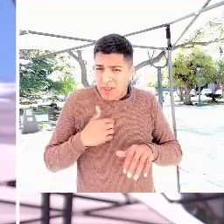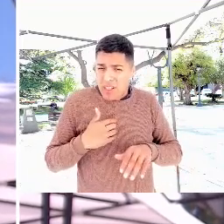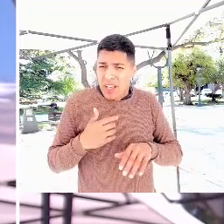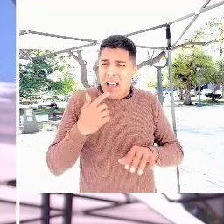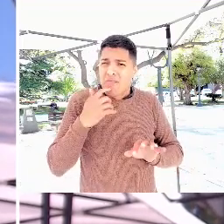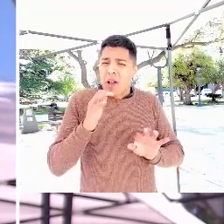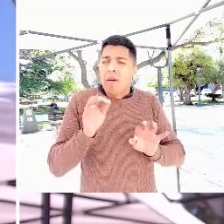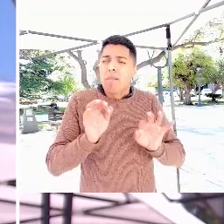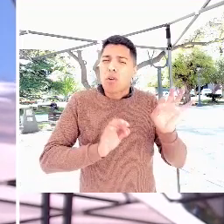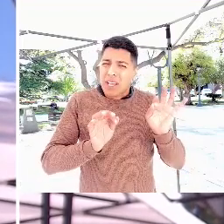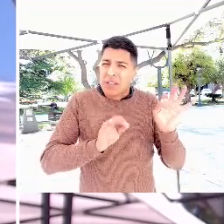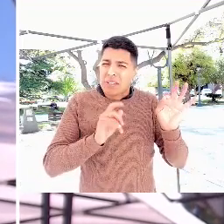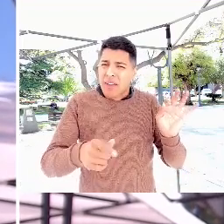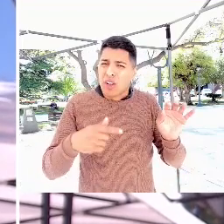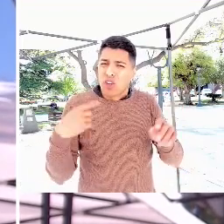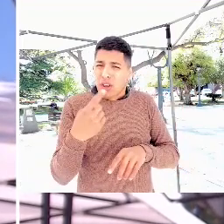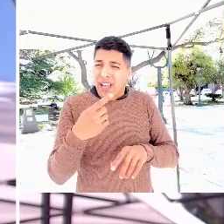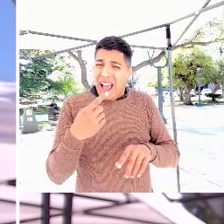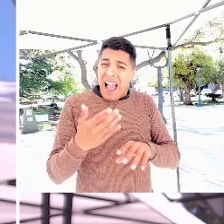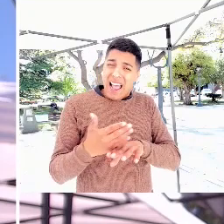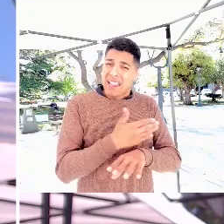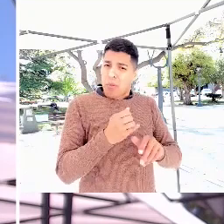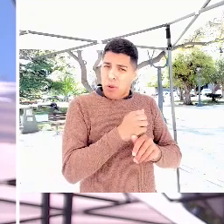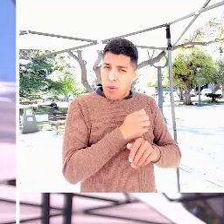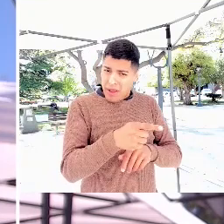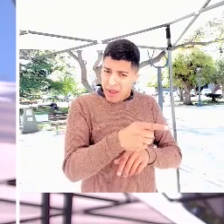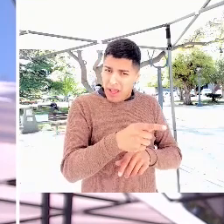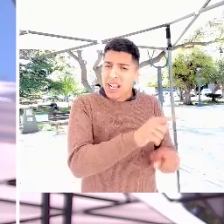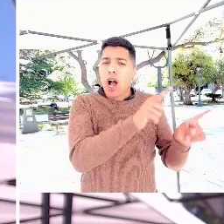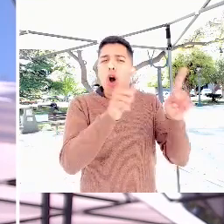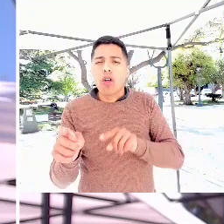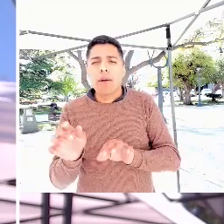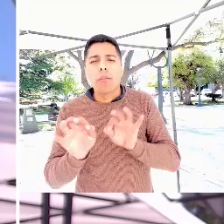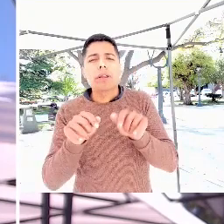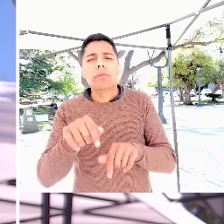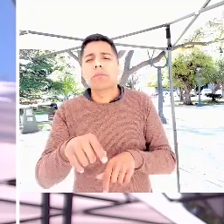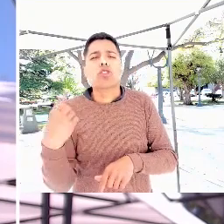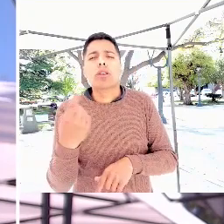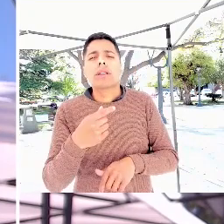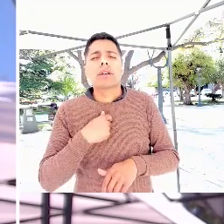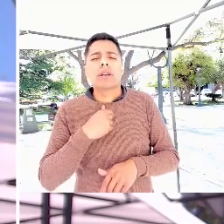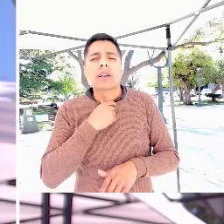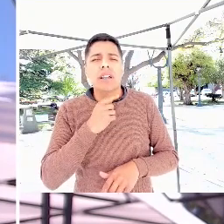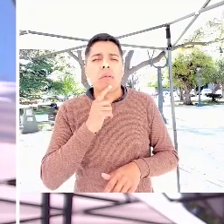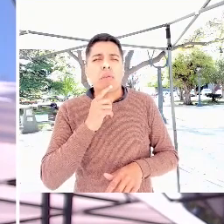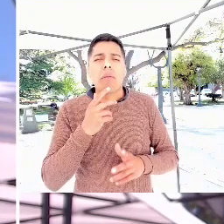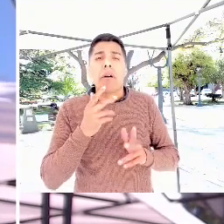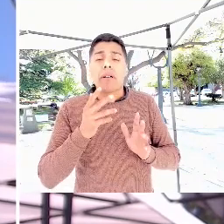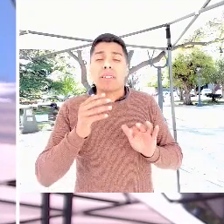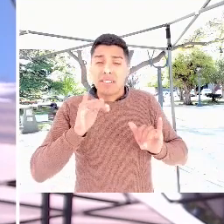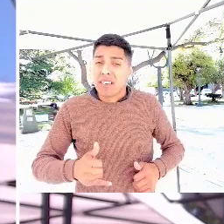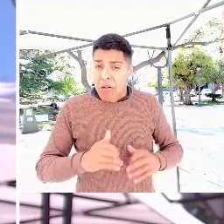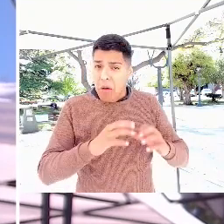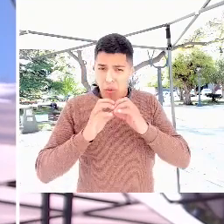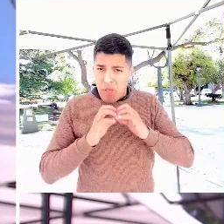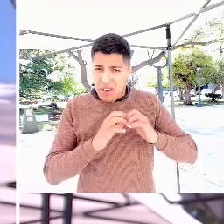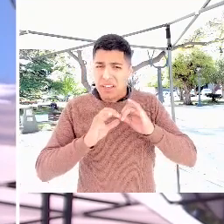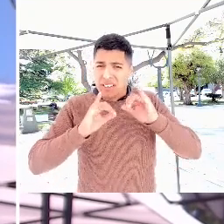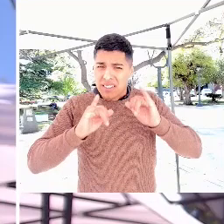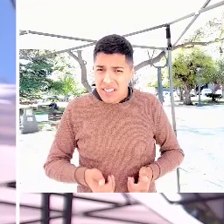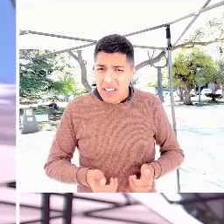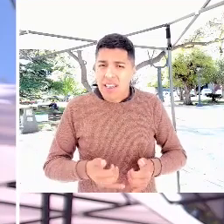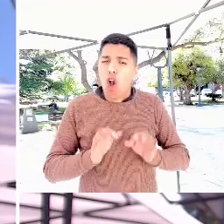proyecto del expediente recién, que acabamos de aprobar, contar que nosotros vamos a aprobar de manera general, de manera